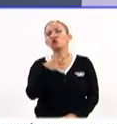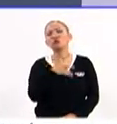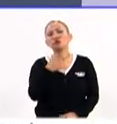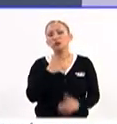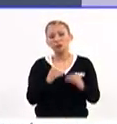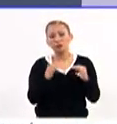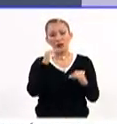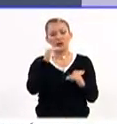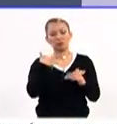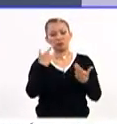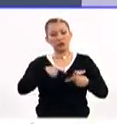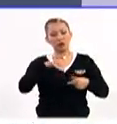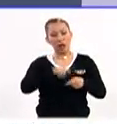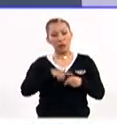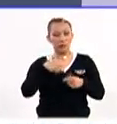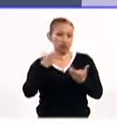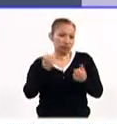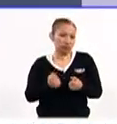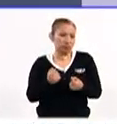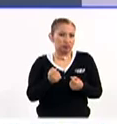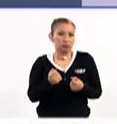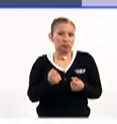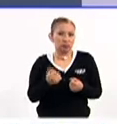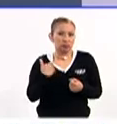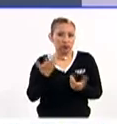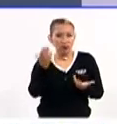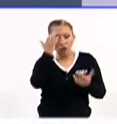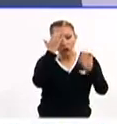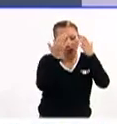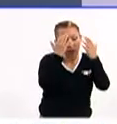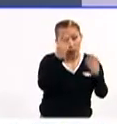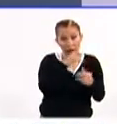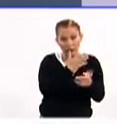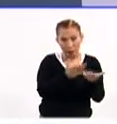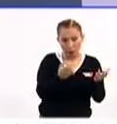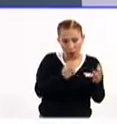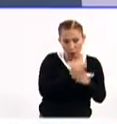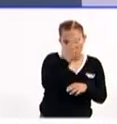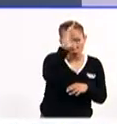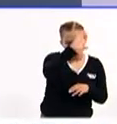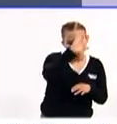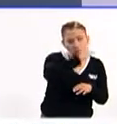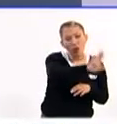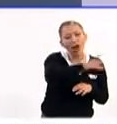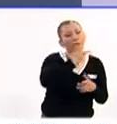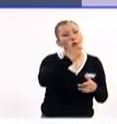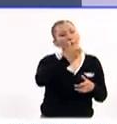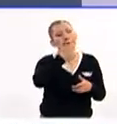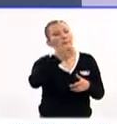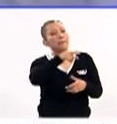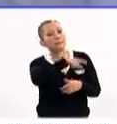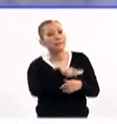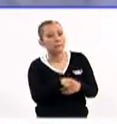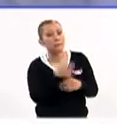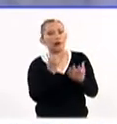que has crecido de forma personal? Porque seguramente pues, has conocido, además de una nueva cultura y cómo adaptarte a ella, nueva comida,